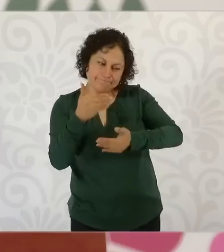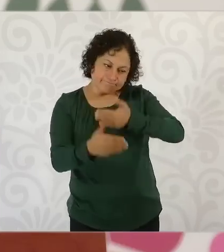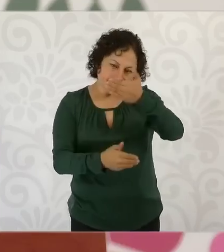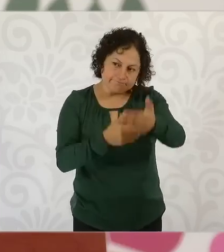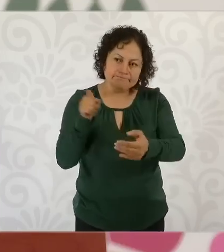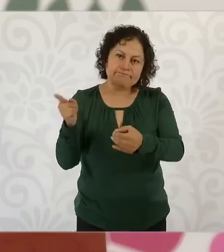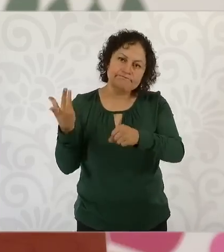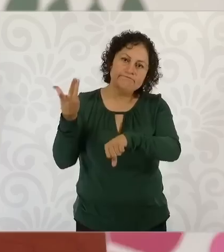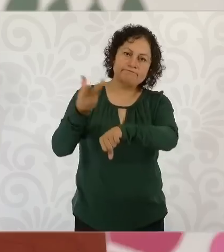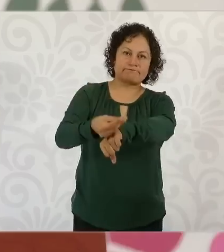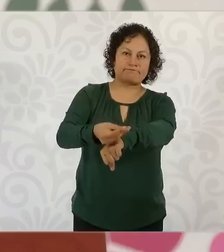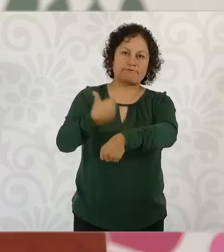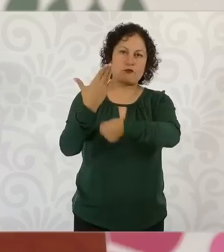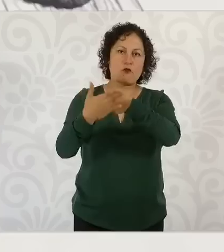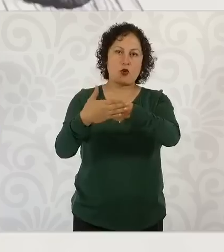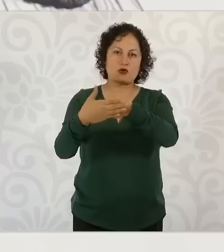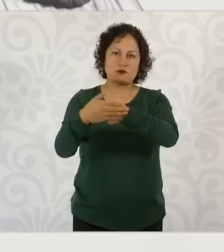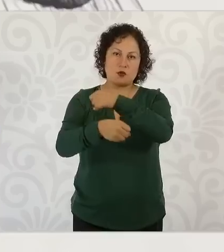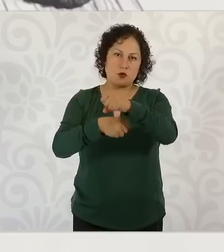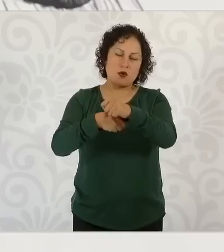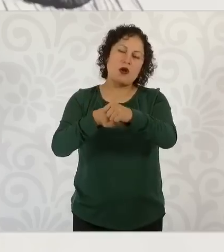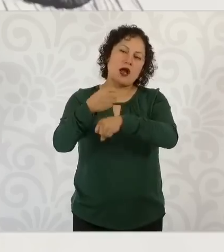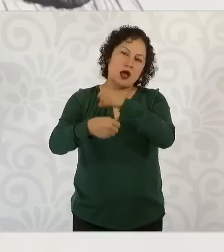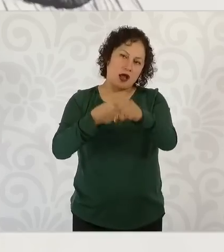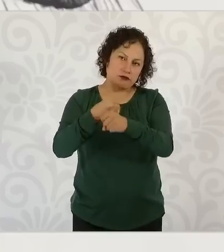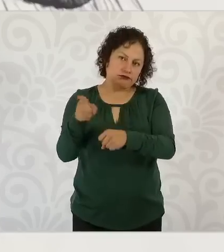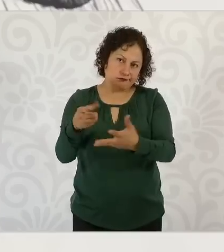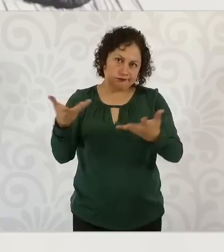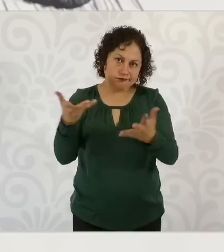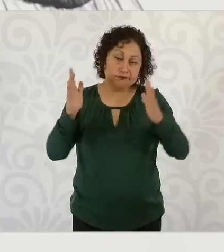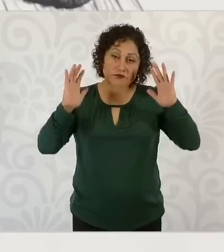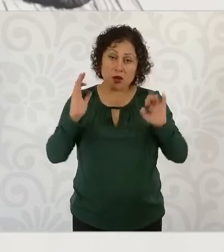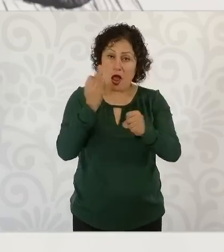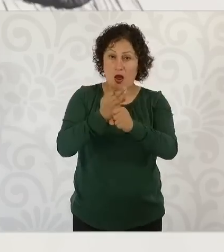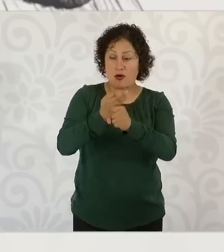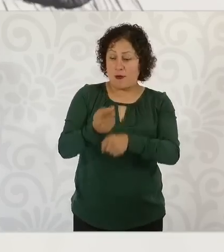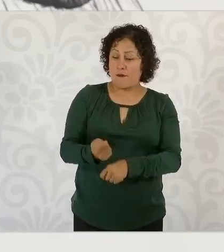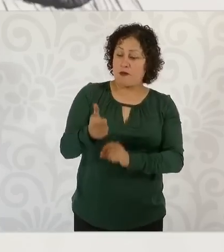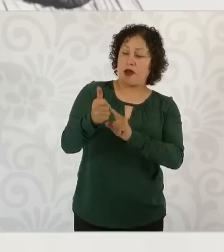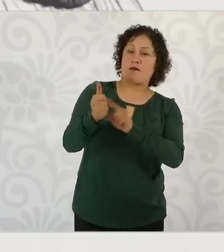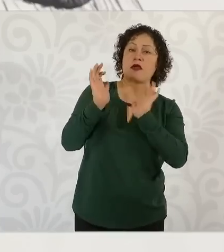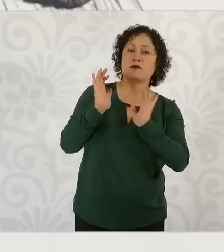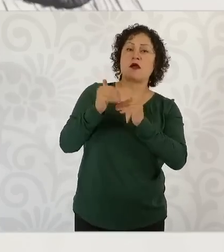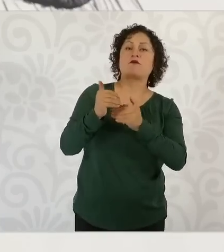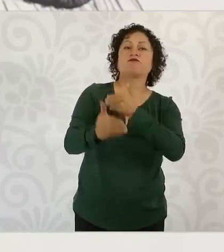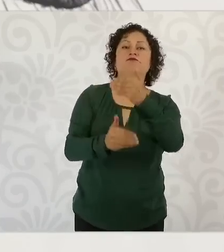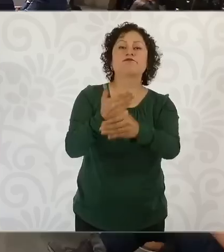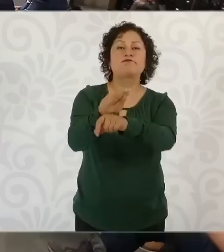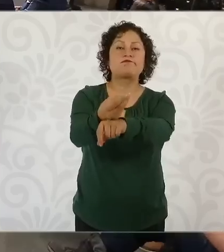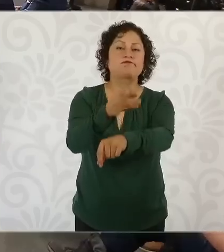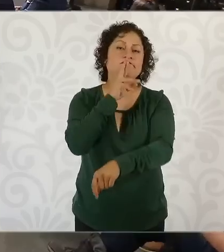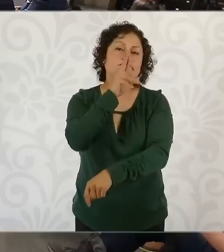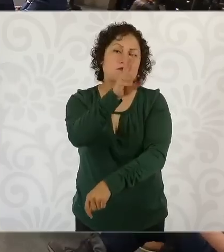para la siguiente elección al Poder Judicial, pero fue un muy buen ejercicio y repito, todo es perfectible. ¿Le deja un buen